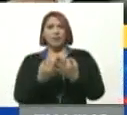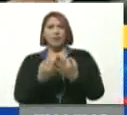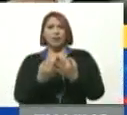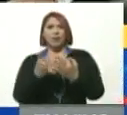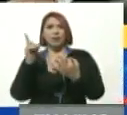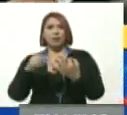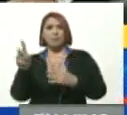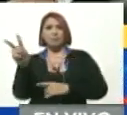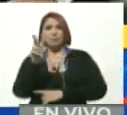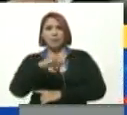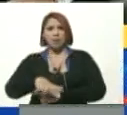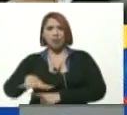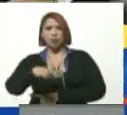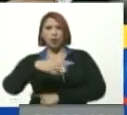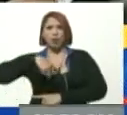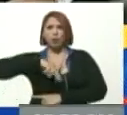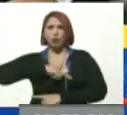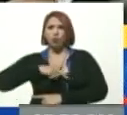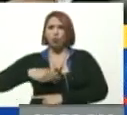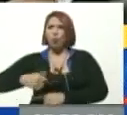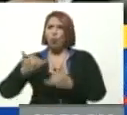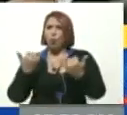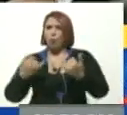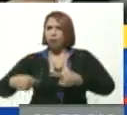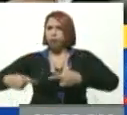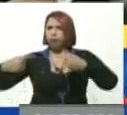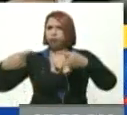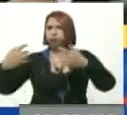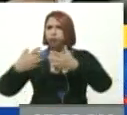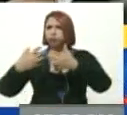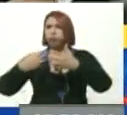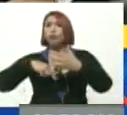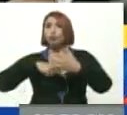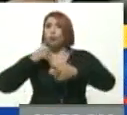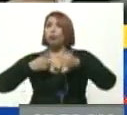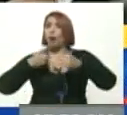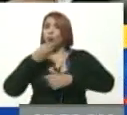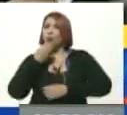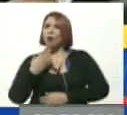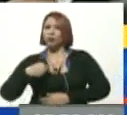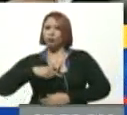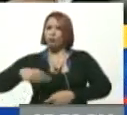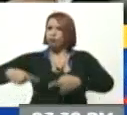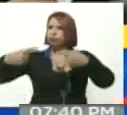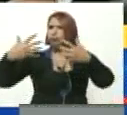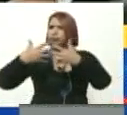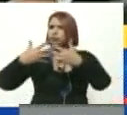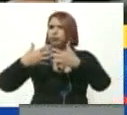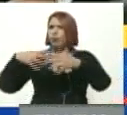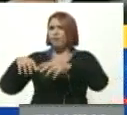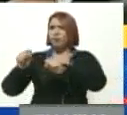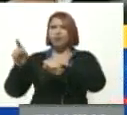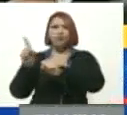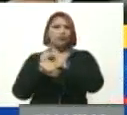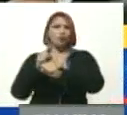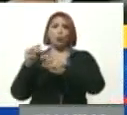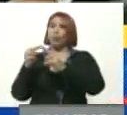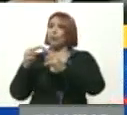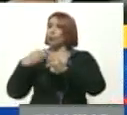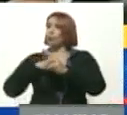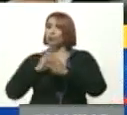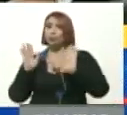para Venezuela. Estamos en son de batalla. Si en algo somos buenos nosotros, es para esta batalla. Los imperialistas no nos conocen ni